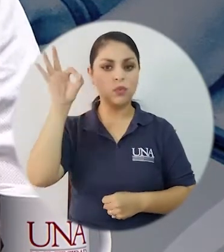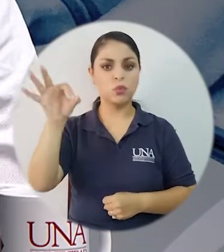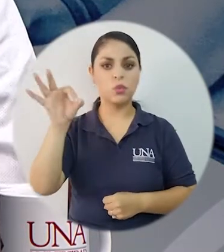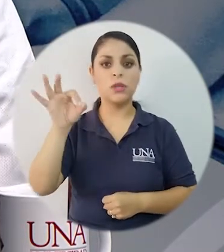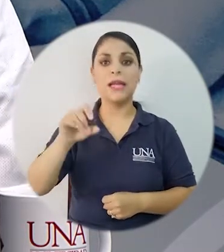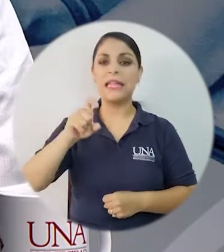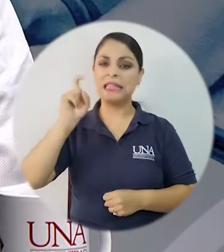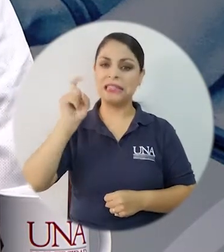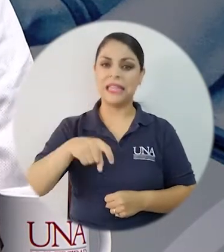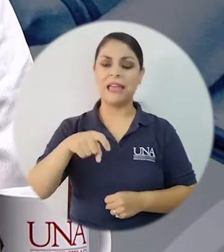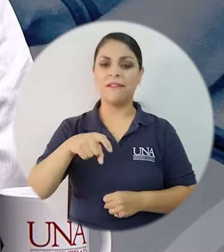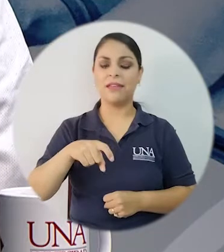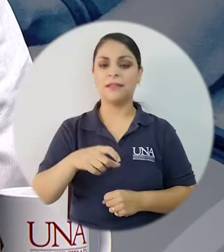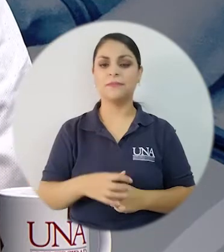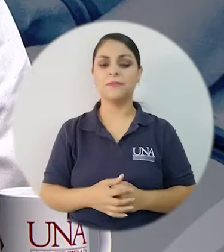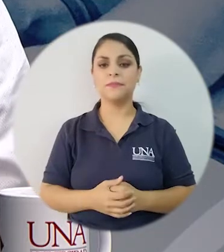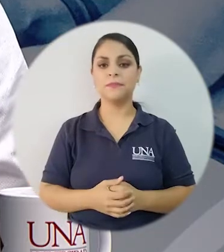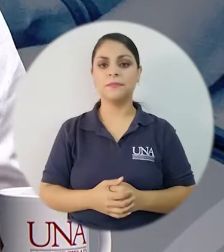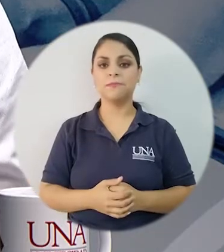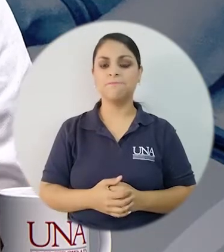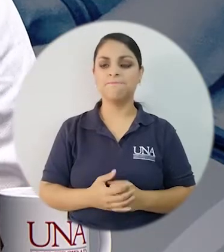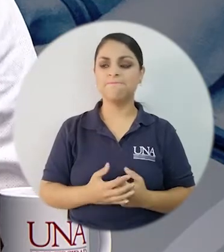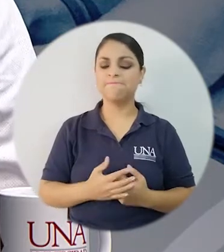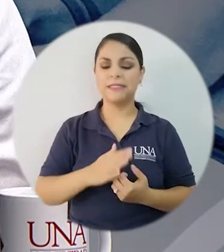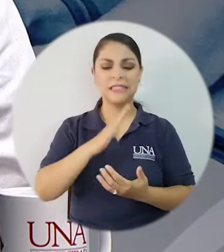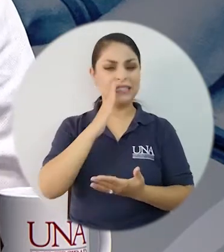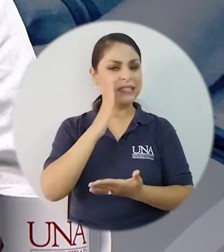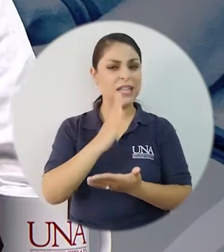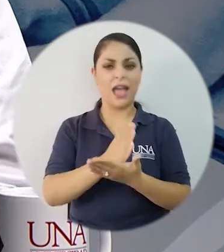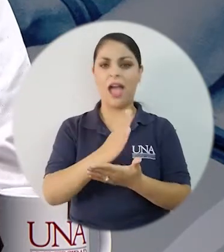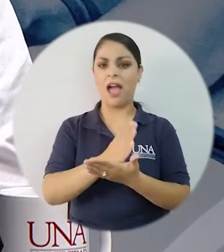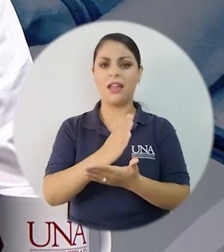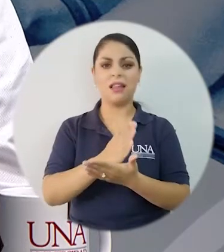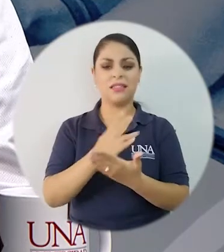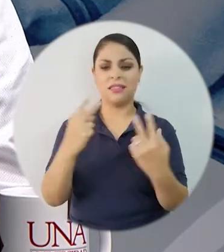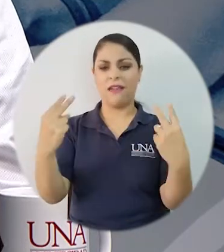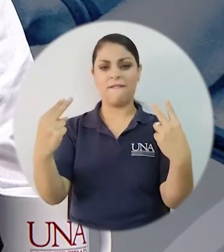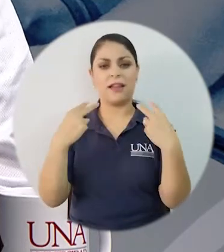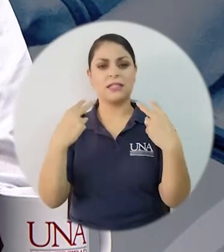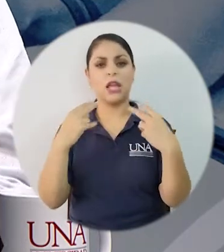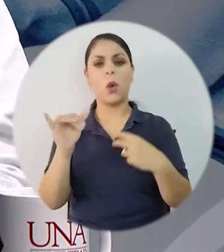el futuro tiene que dejar de verse como esa